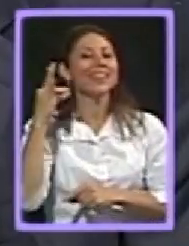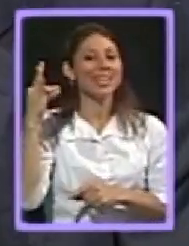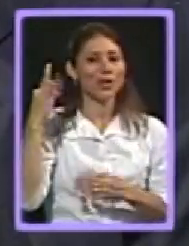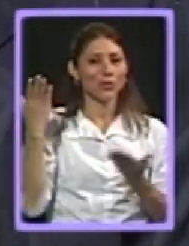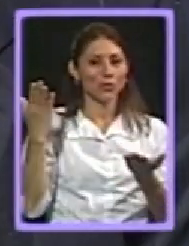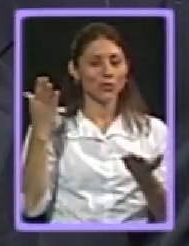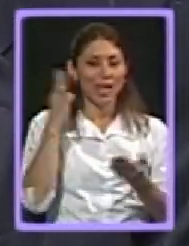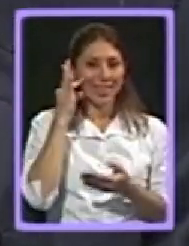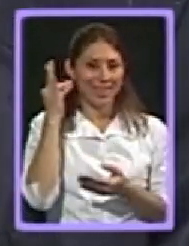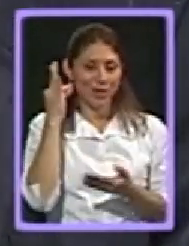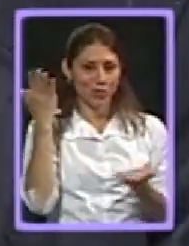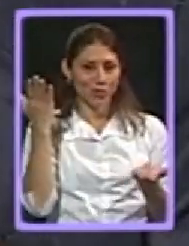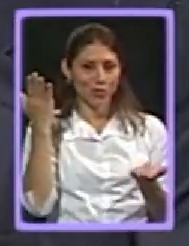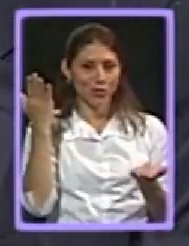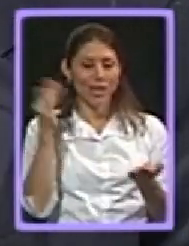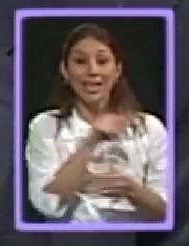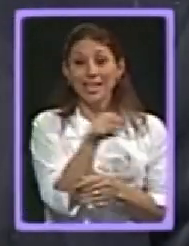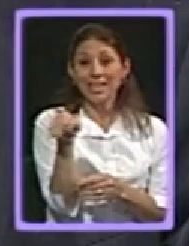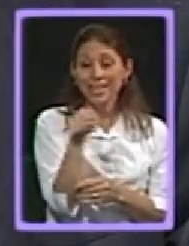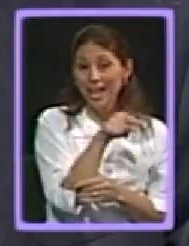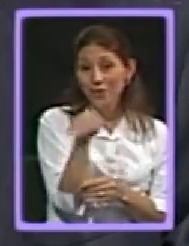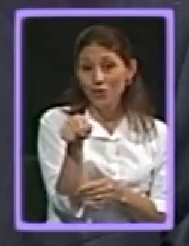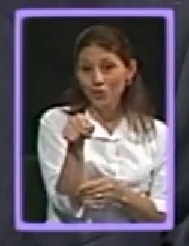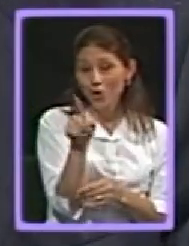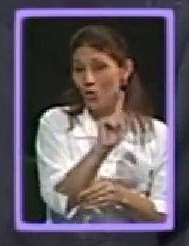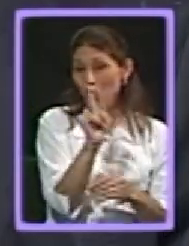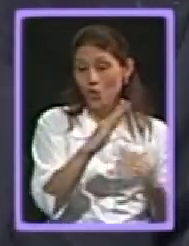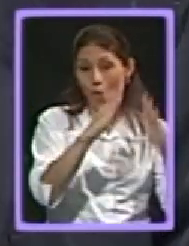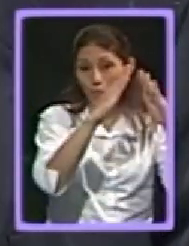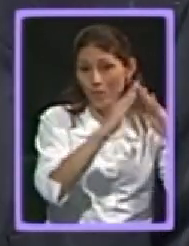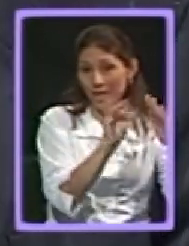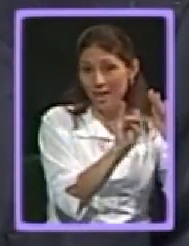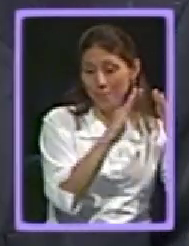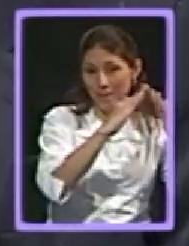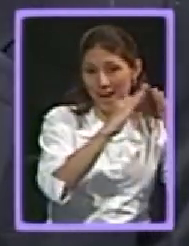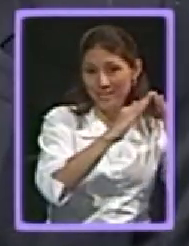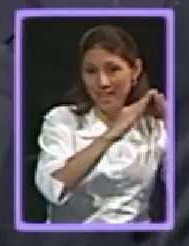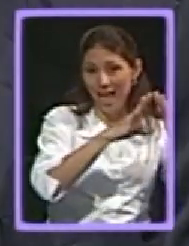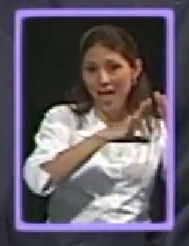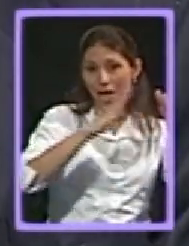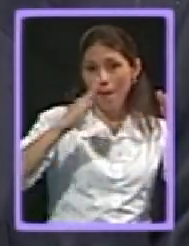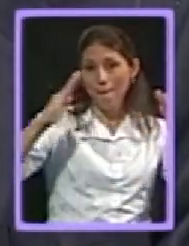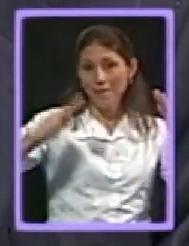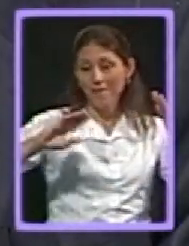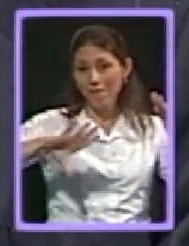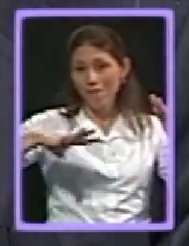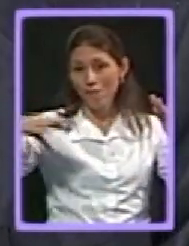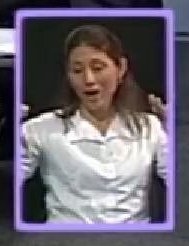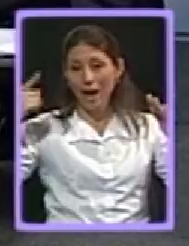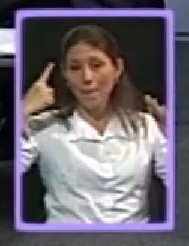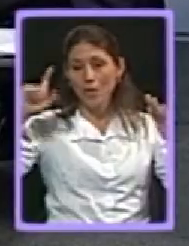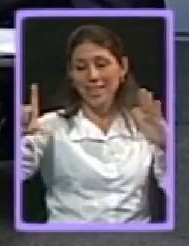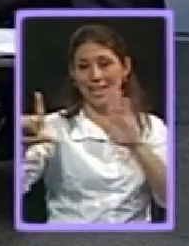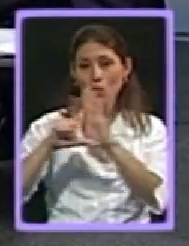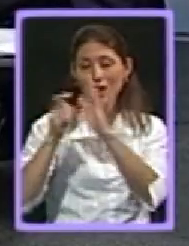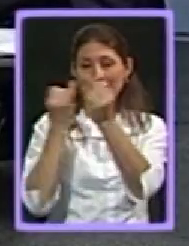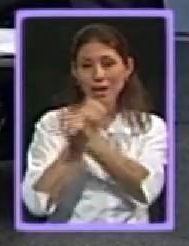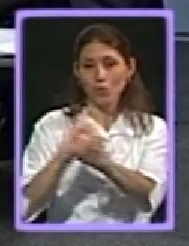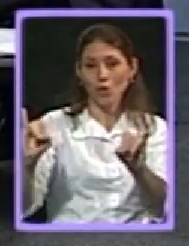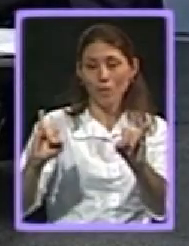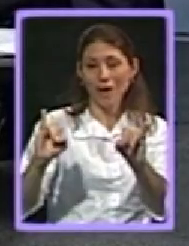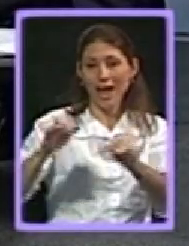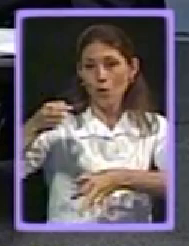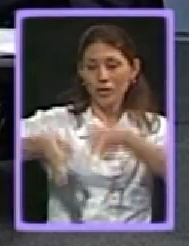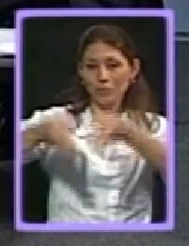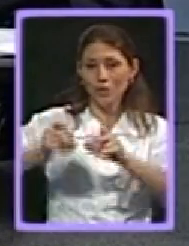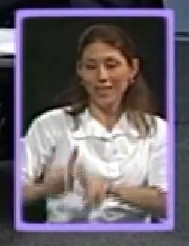hijos, son tíos. Y son los que viven fuera de la casa. ¿Por qué viven fuera de la casa? Porque tienen una ley autónoma, porque tienen una jurisprudencia diferente a